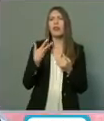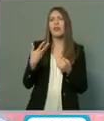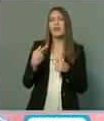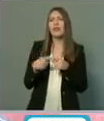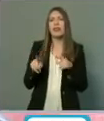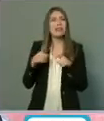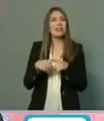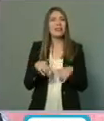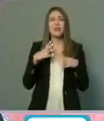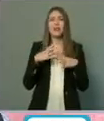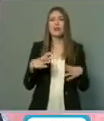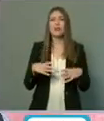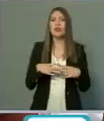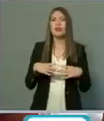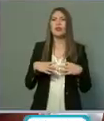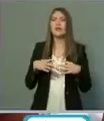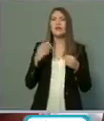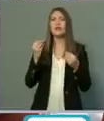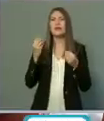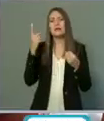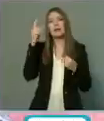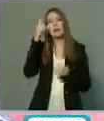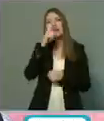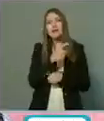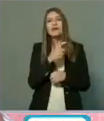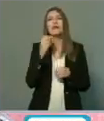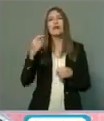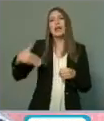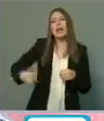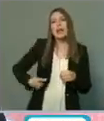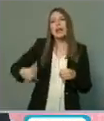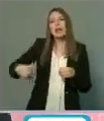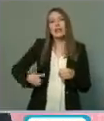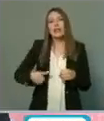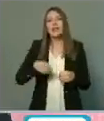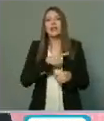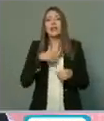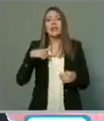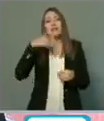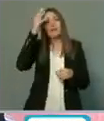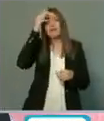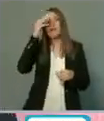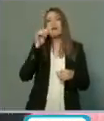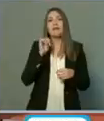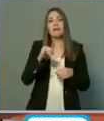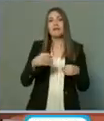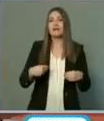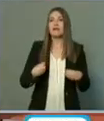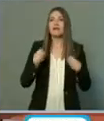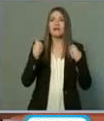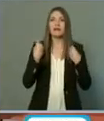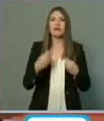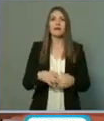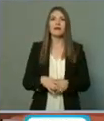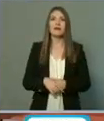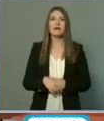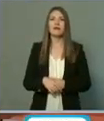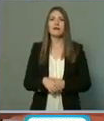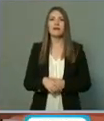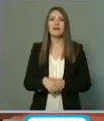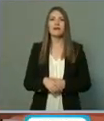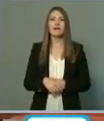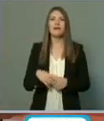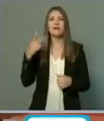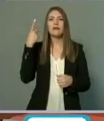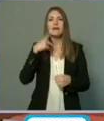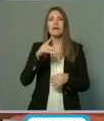tormentas. O sea, lo de un luchador son las lesiones. Sí. Tenemos que aprender a vivir con lesiones. Viajes del oficio. Sí. Pero bueno, ¿ya todas